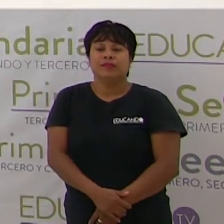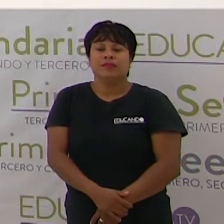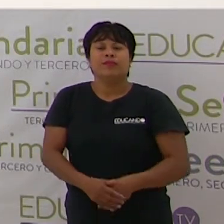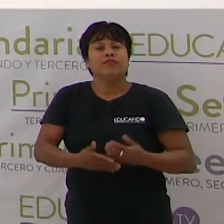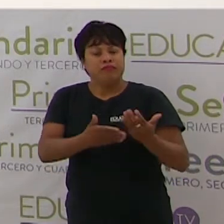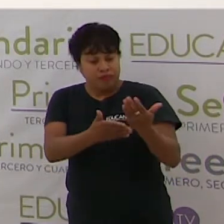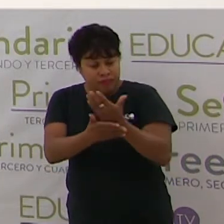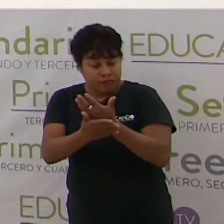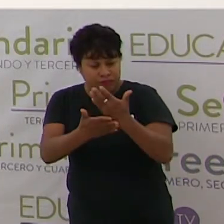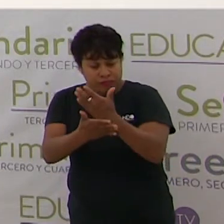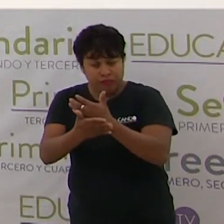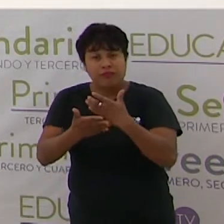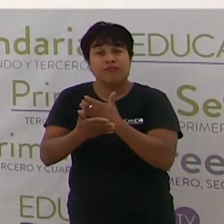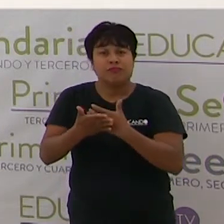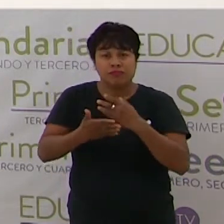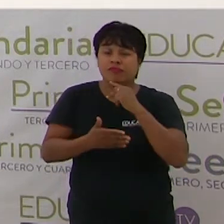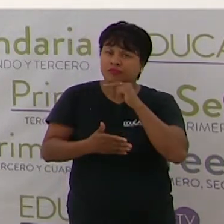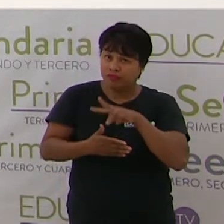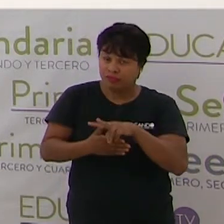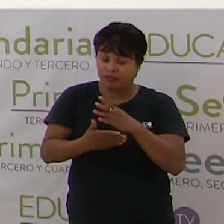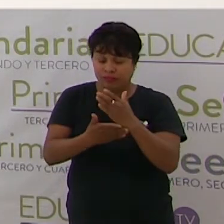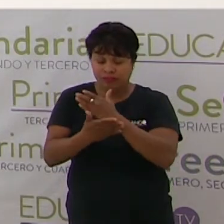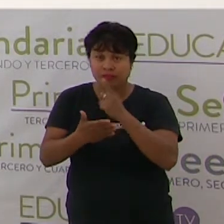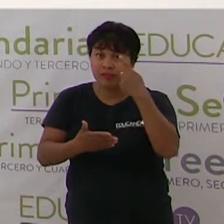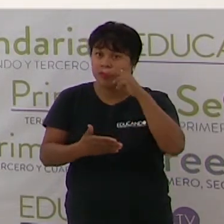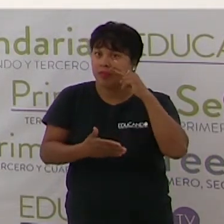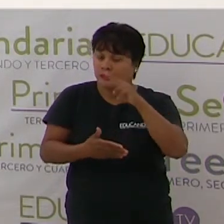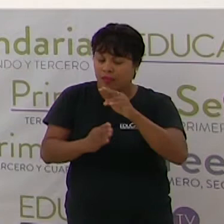aquí en otra media esfera. Y vamos a